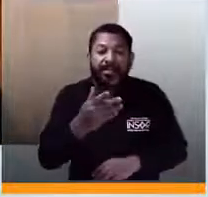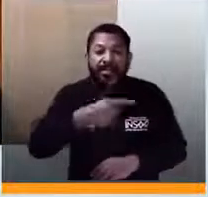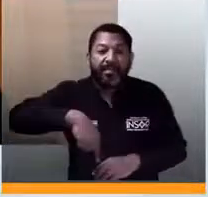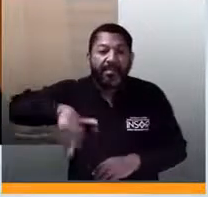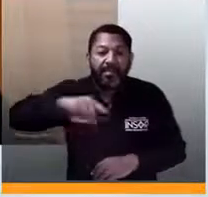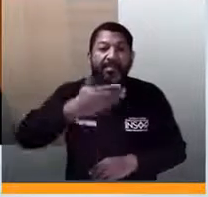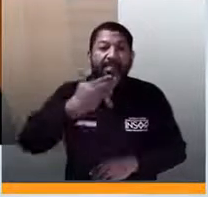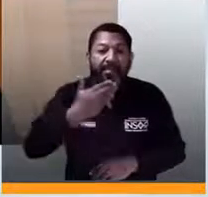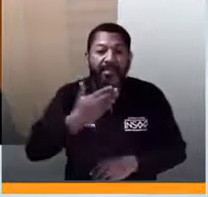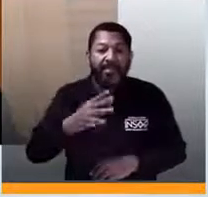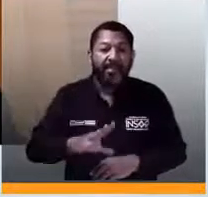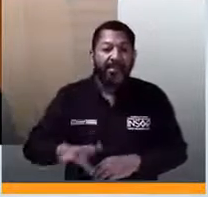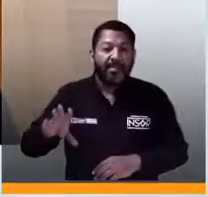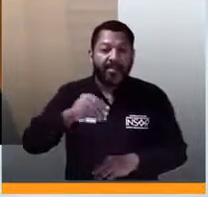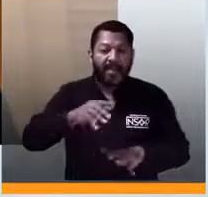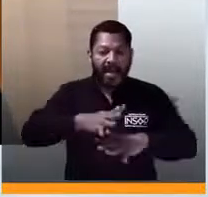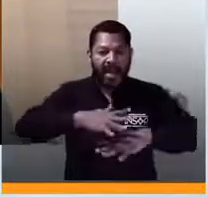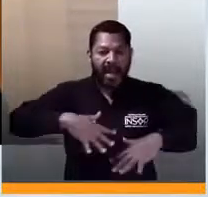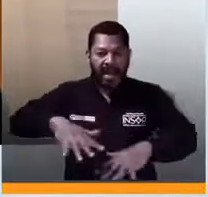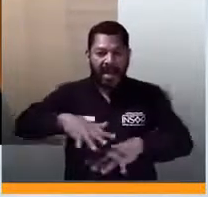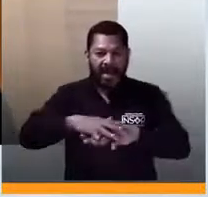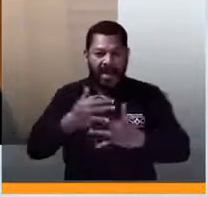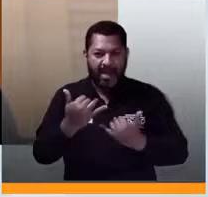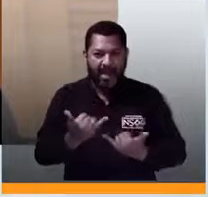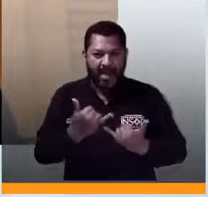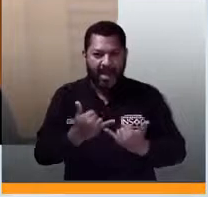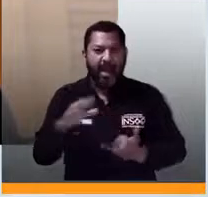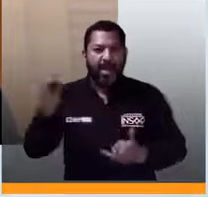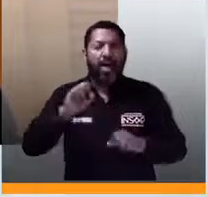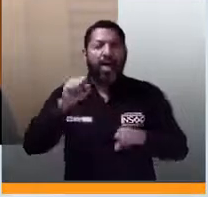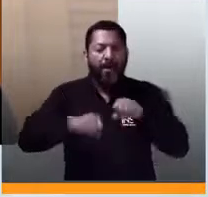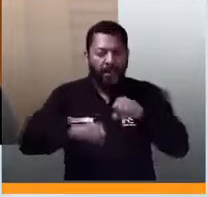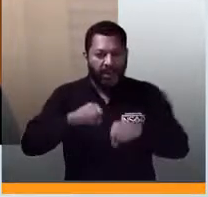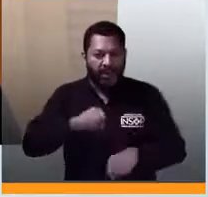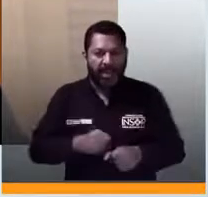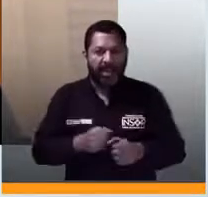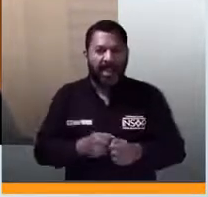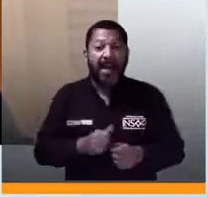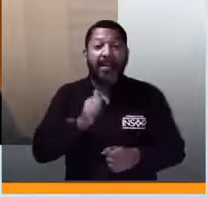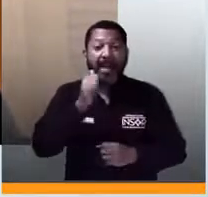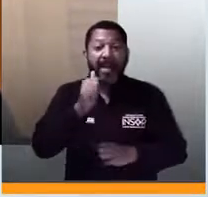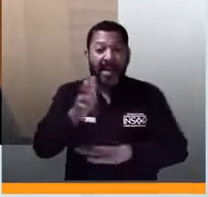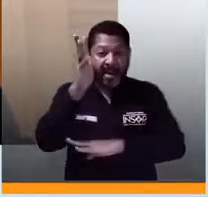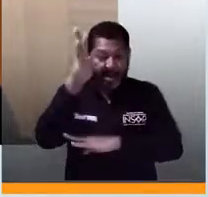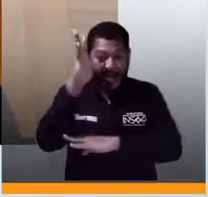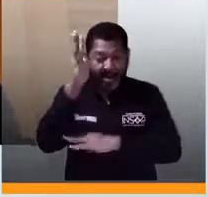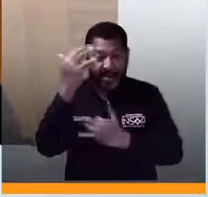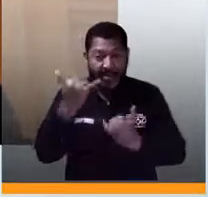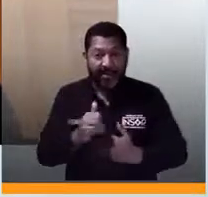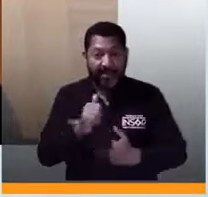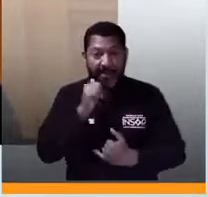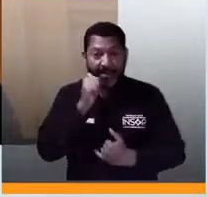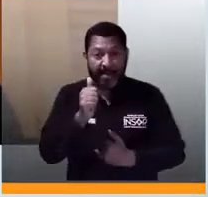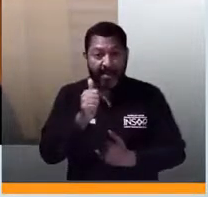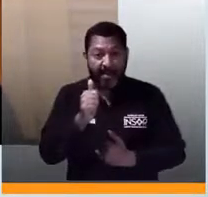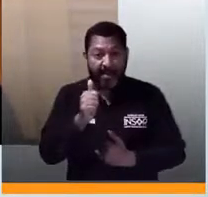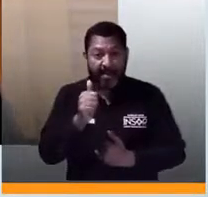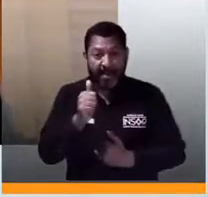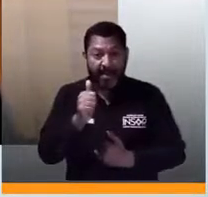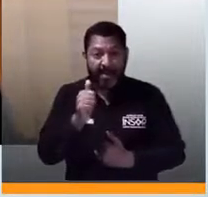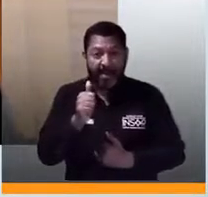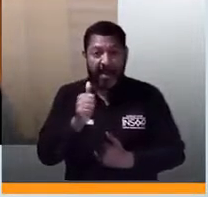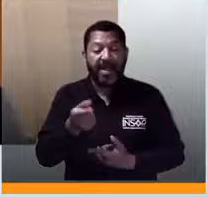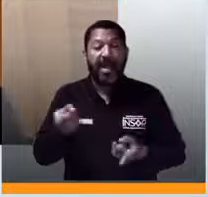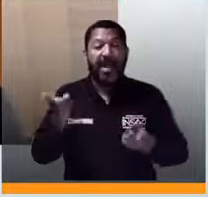a usted y a toda la red por hacer esto posible, y además de los eventos de mañana que se me olvidaba, nos vemos en